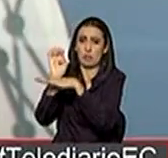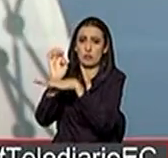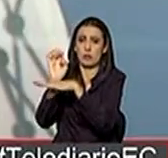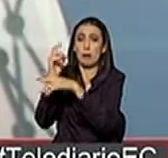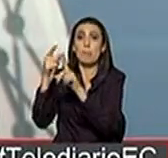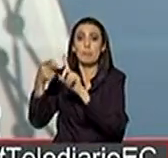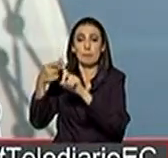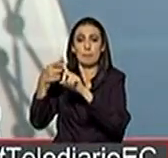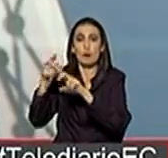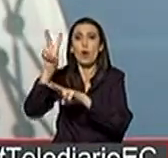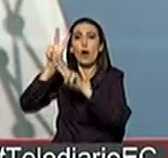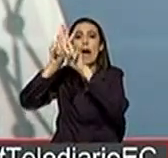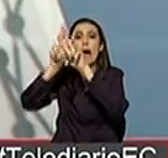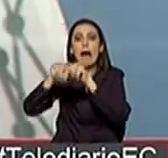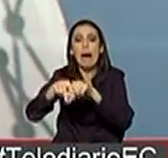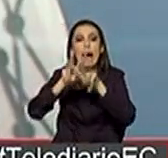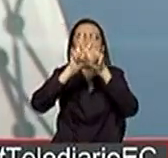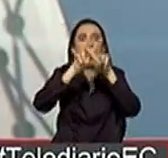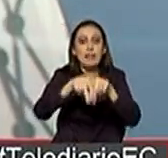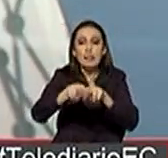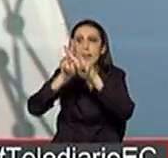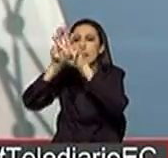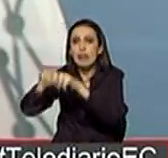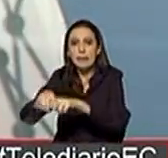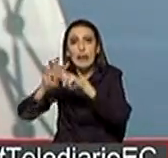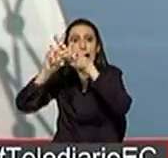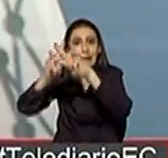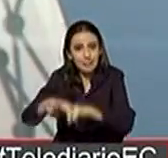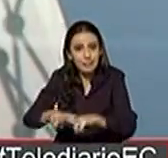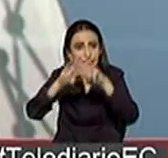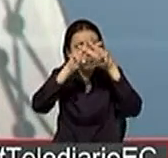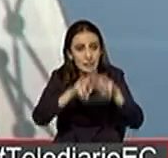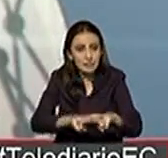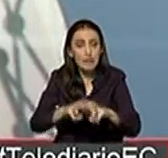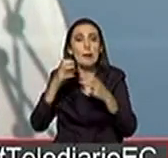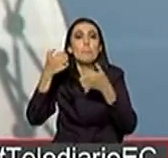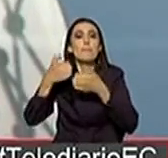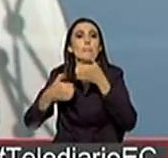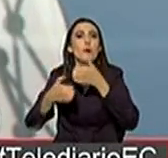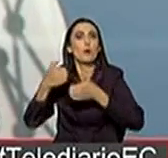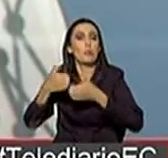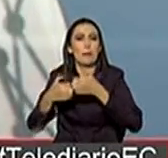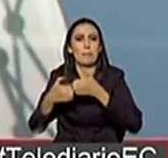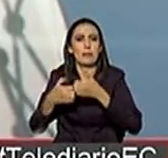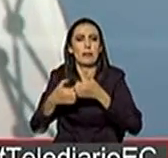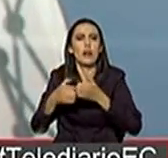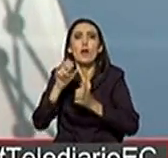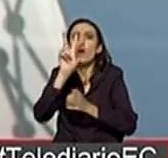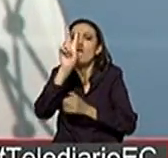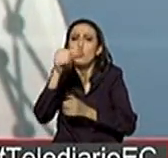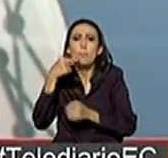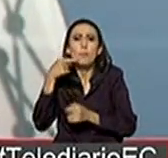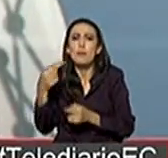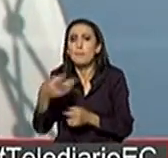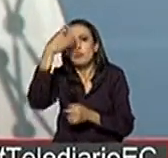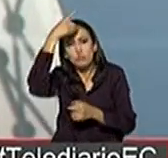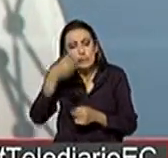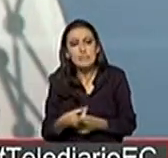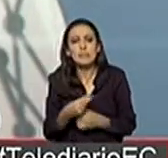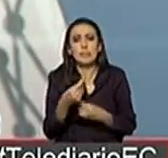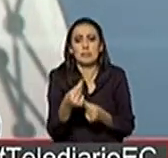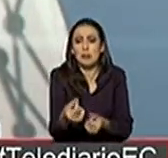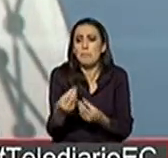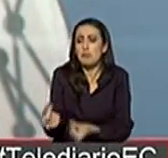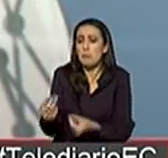integral del problema esto no se puede reducir y por eso hay que ser muy claro y hay que cuestionar y criticar algunas lecturas